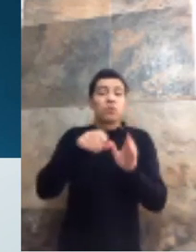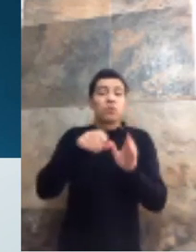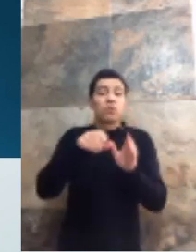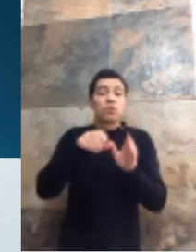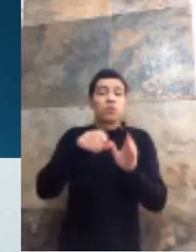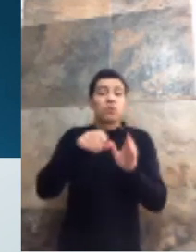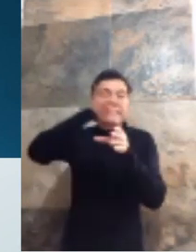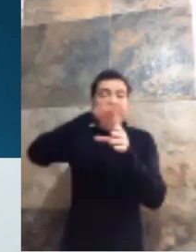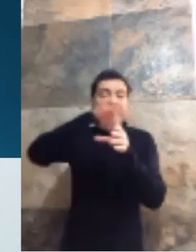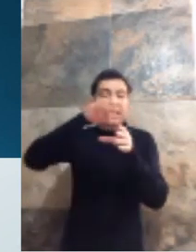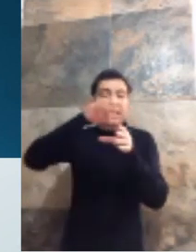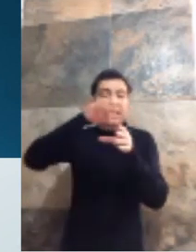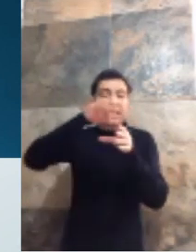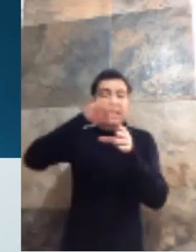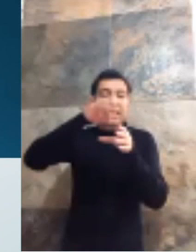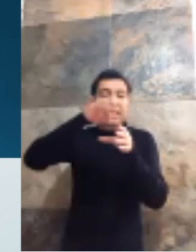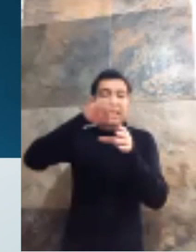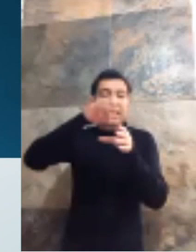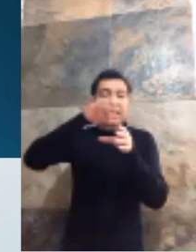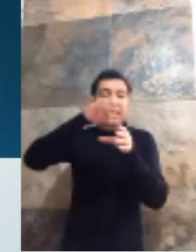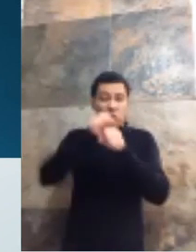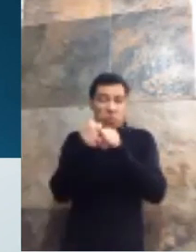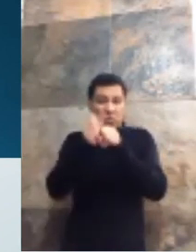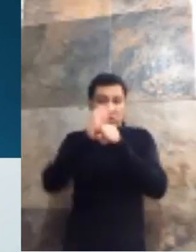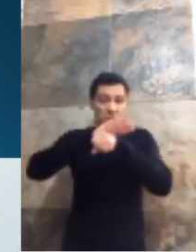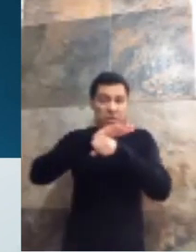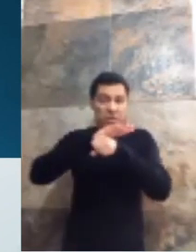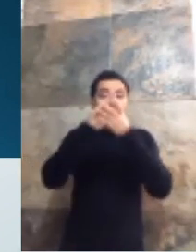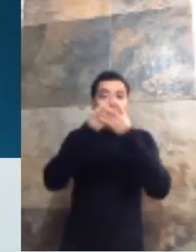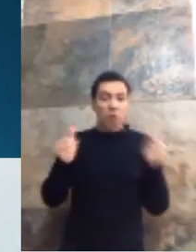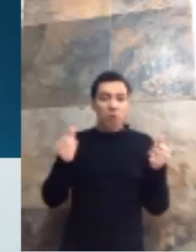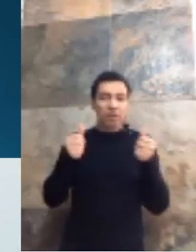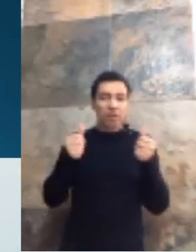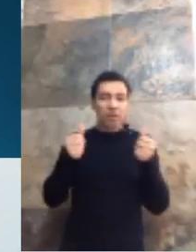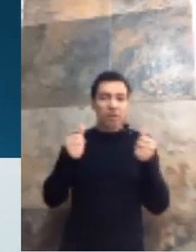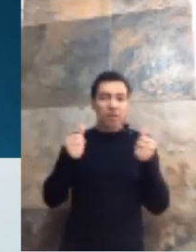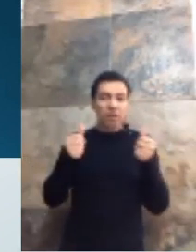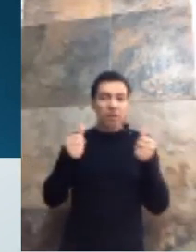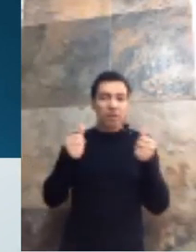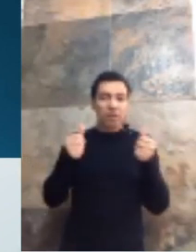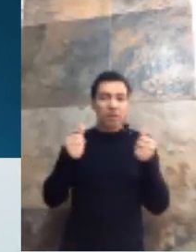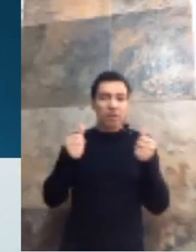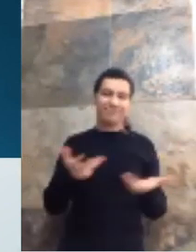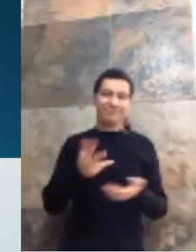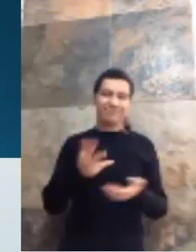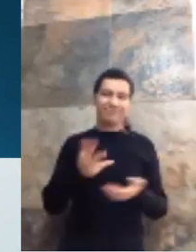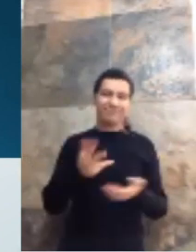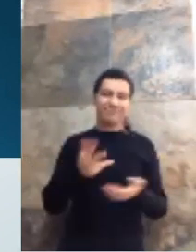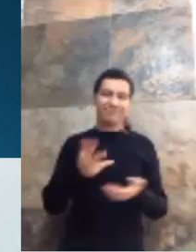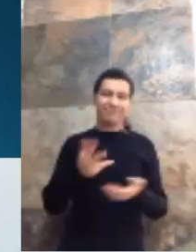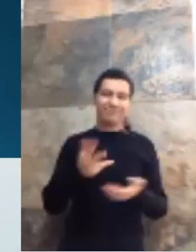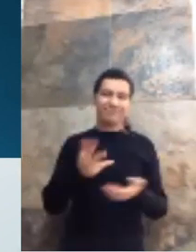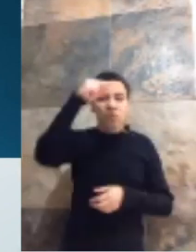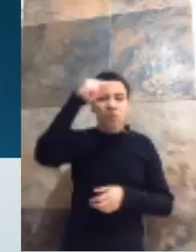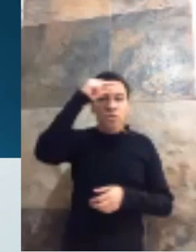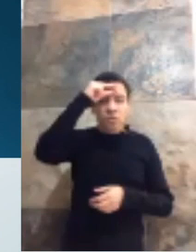suena demasiado bueno para ser verdad y lo más probable es que no sea verdad. Pero también en el otro sentido, esto es el fin del mundo,